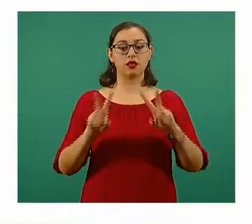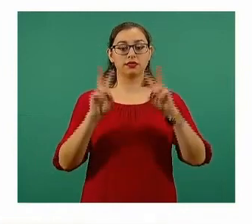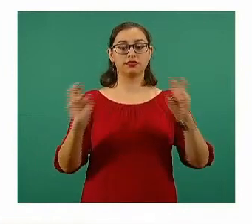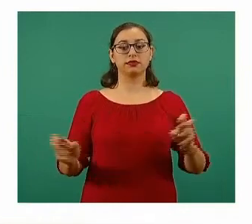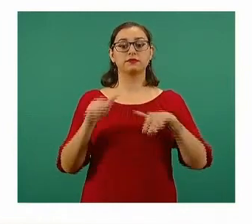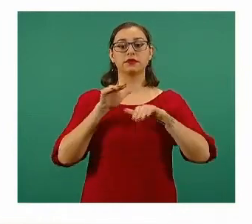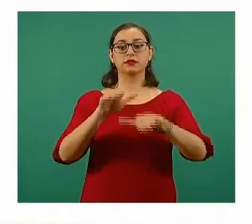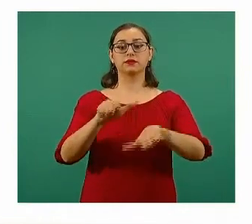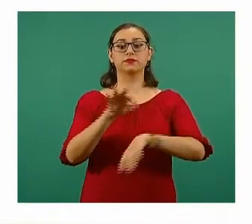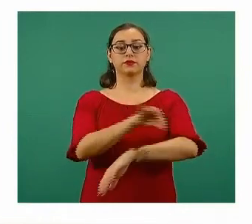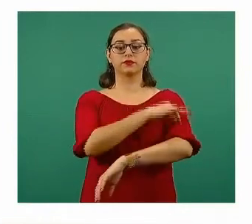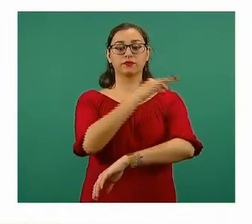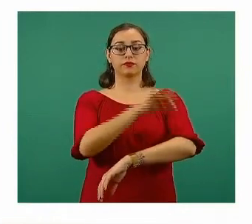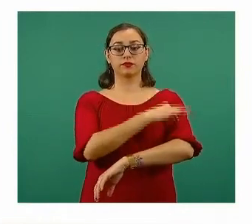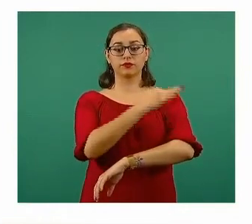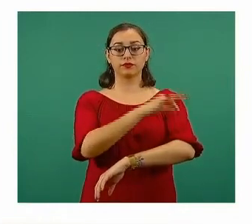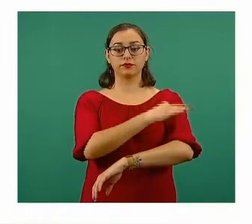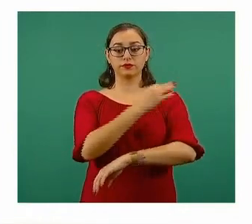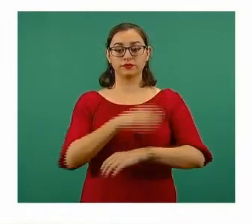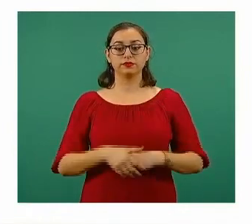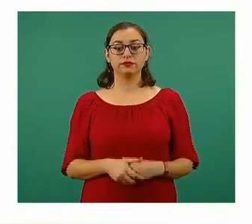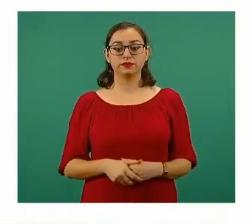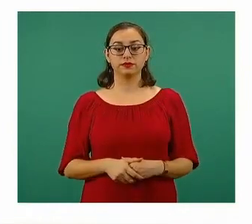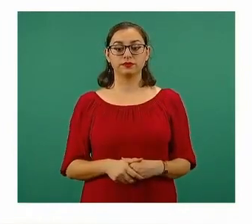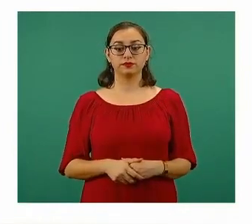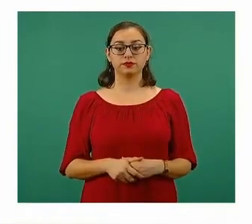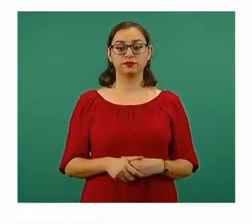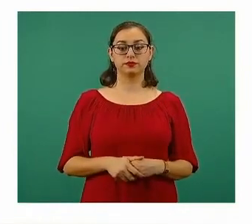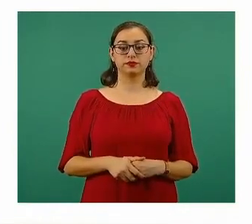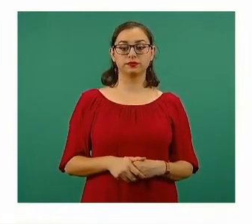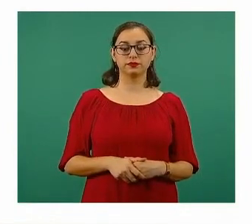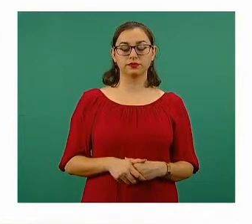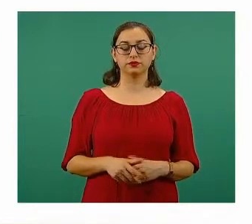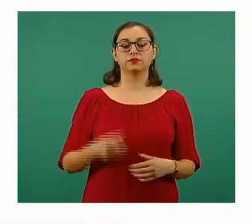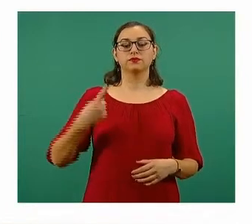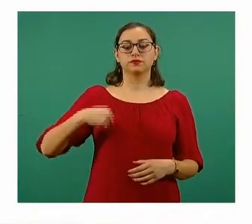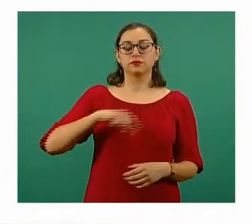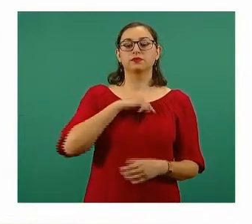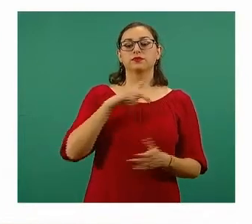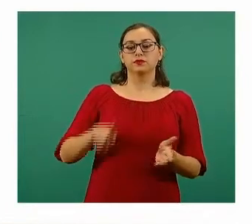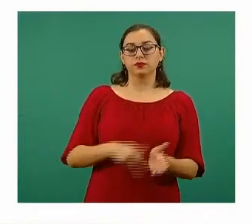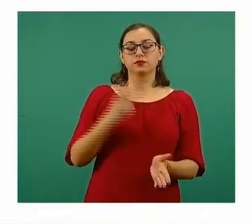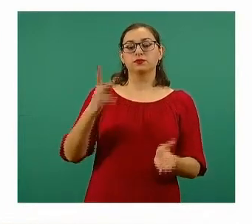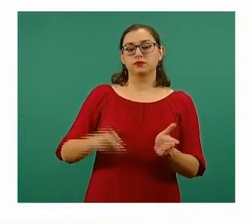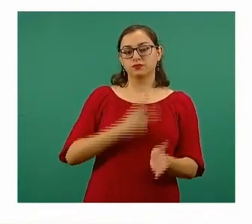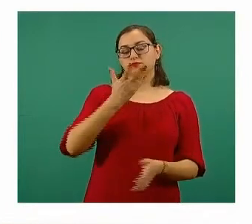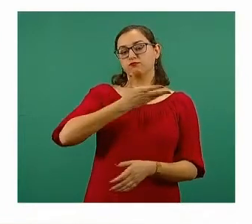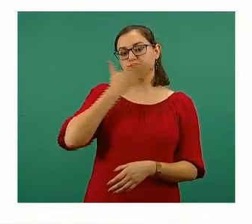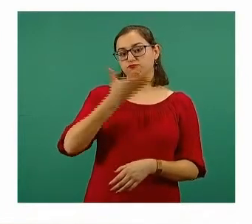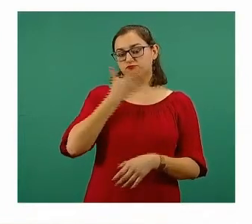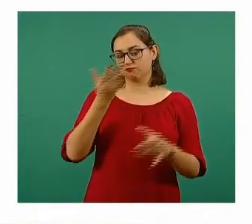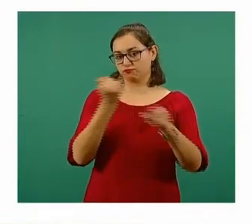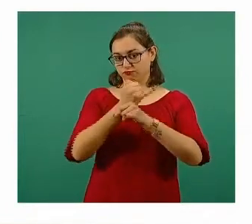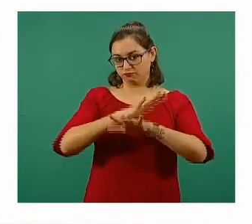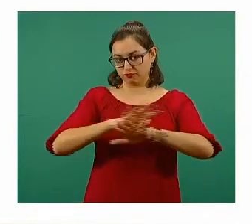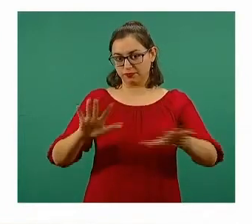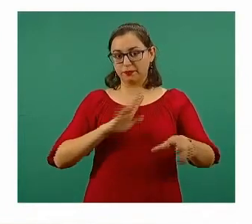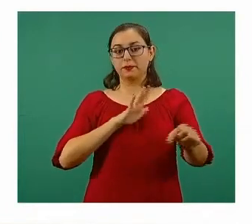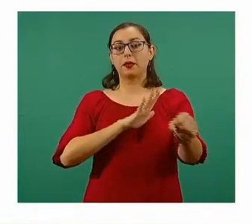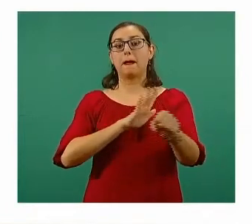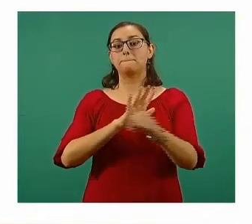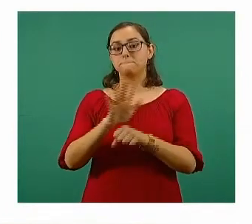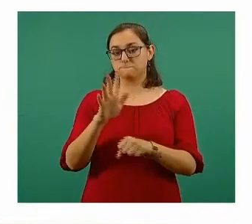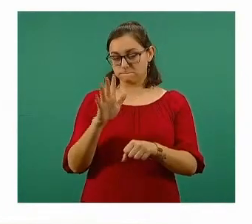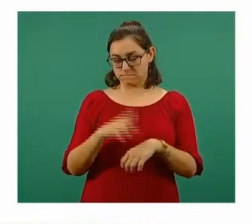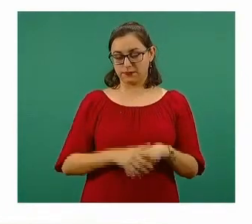vacunación. En términos generales, y esto lo recordamos periódicamente, tenemos un programa nacional de vacunación contra